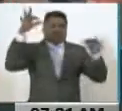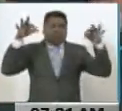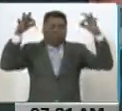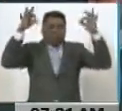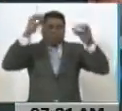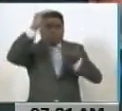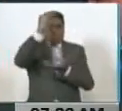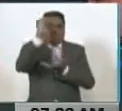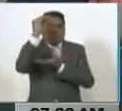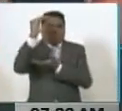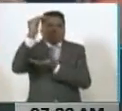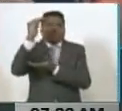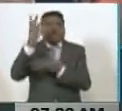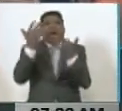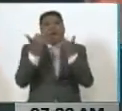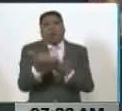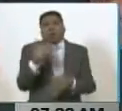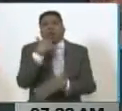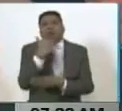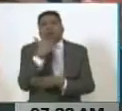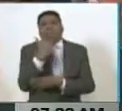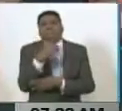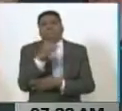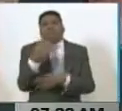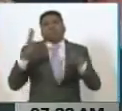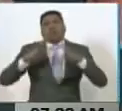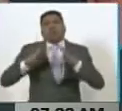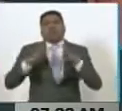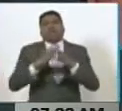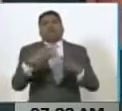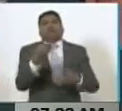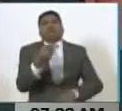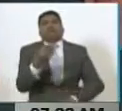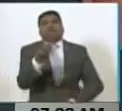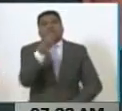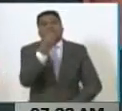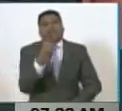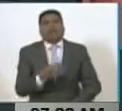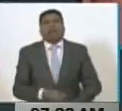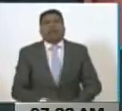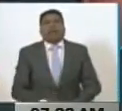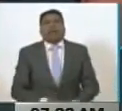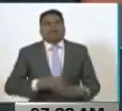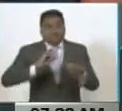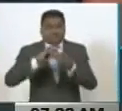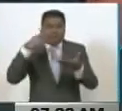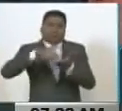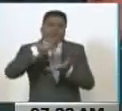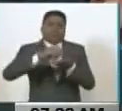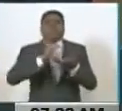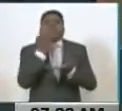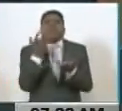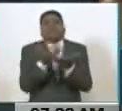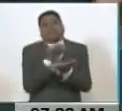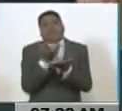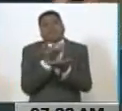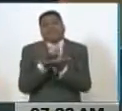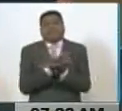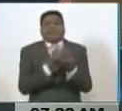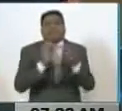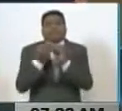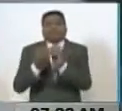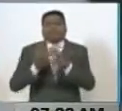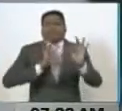es un aporte reciente. En las casas con muchos animales siempre se ha acostumbrado preparar el alimento a nuestros animales. Lo que hay y que antes